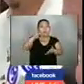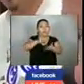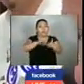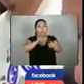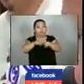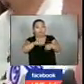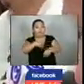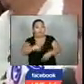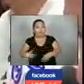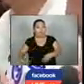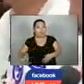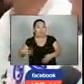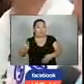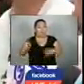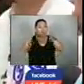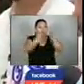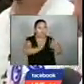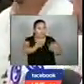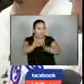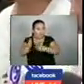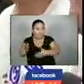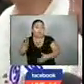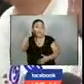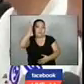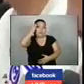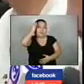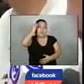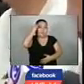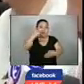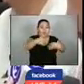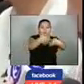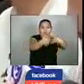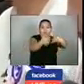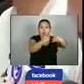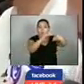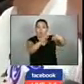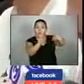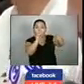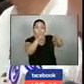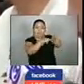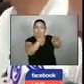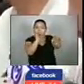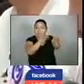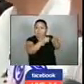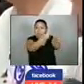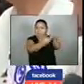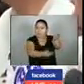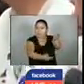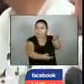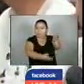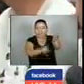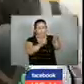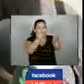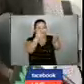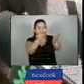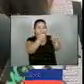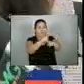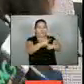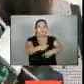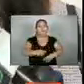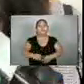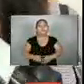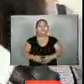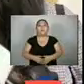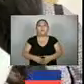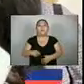eso se prepara, ya hay mucha argumentación. Lo cierto es que la Constitución de la República hoy por hoy no está permitida. En